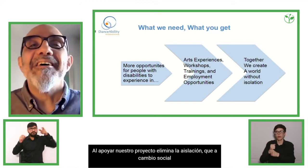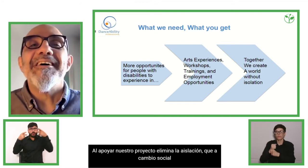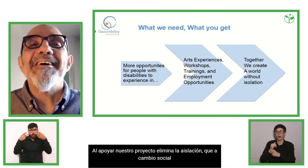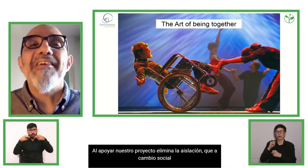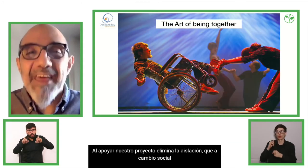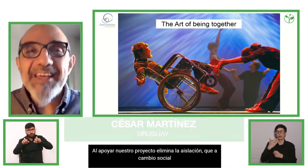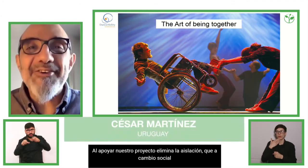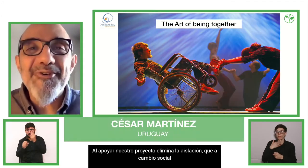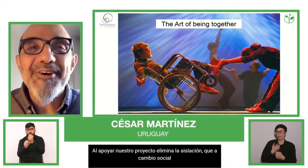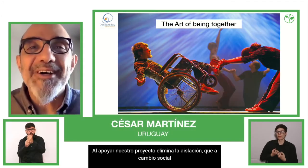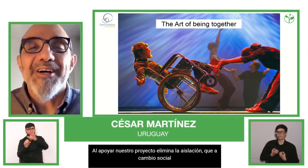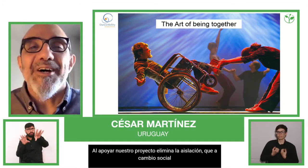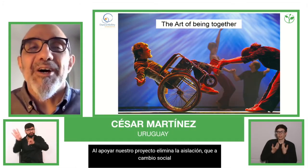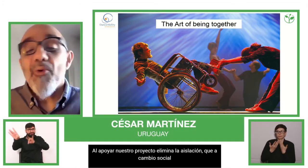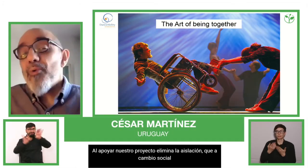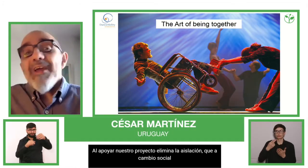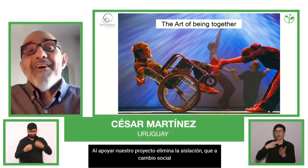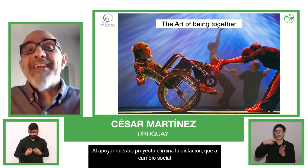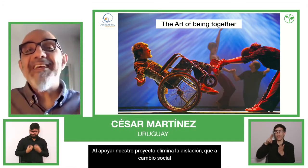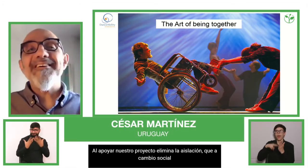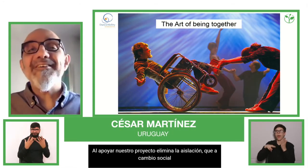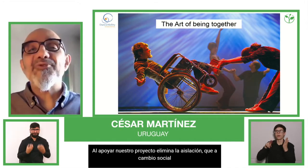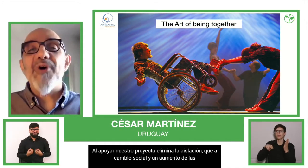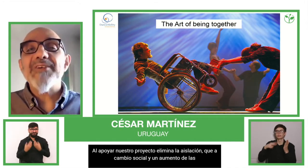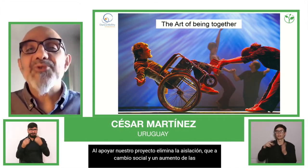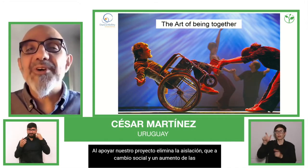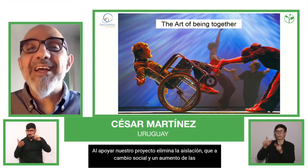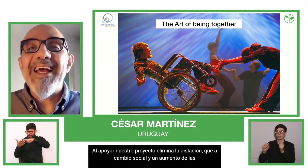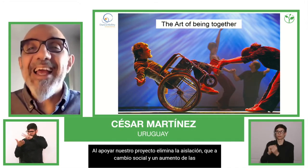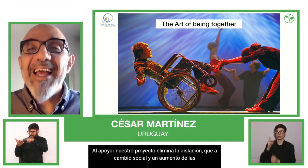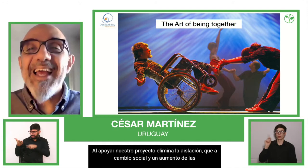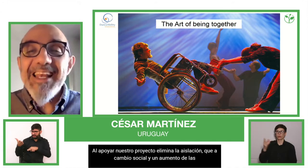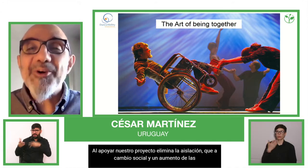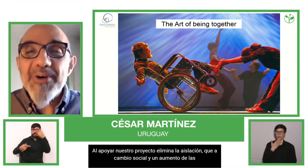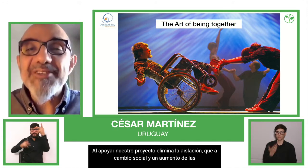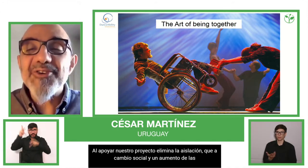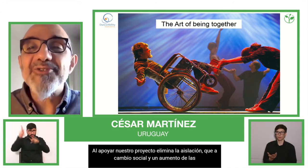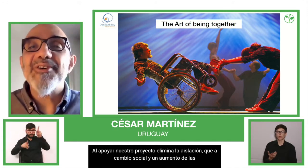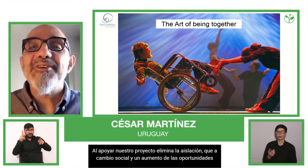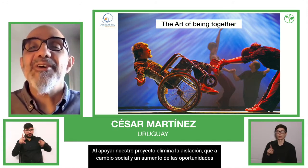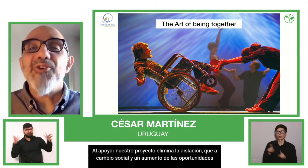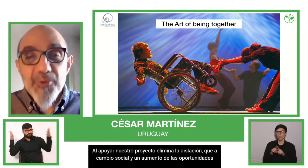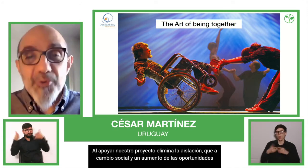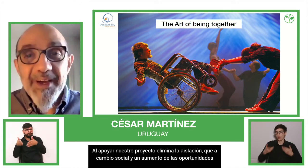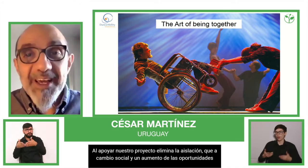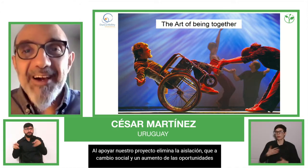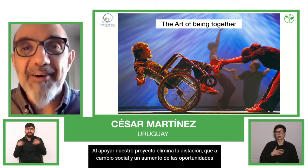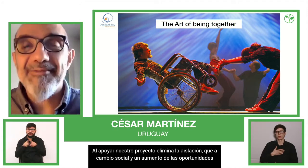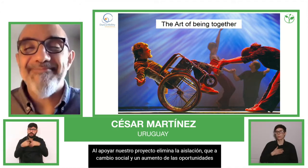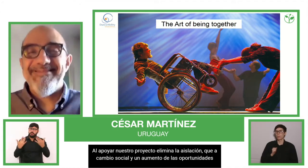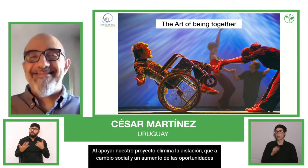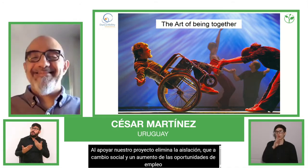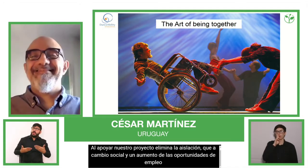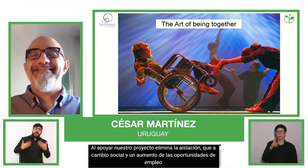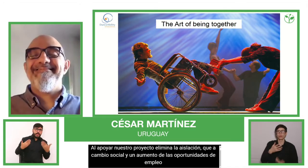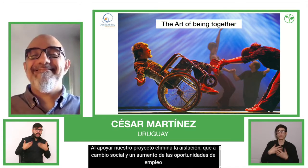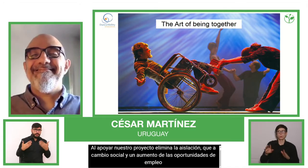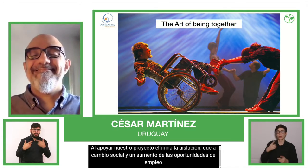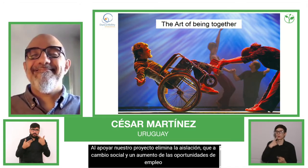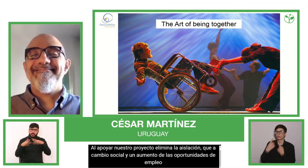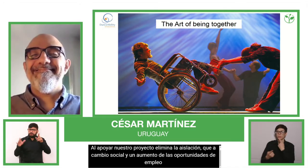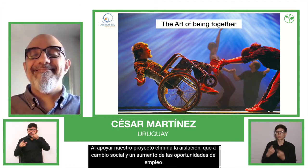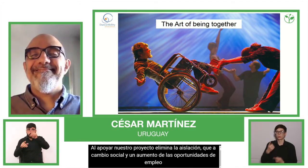expresión artística de las personas con discapacidad. La próxima. Muchas gracias. Estamos aquí para responder cualquier pregunta que puedan